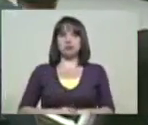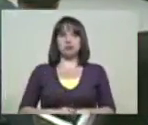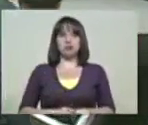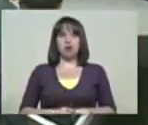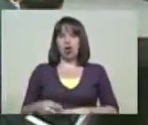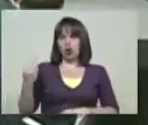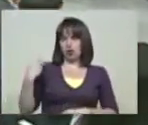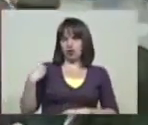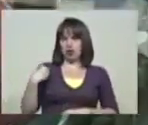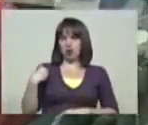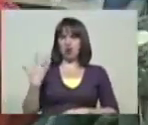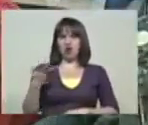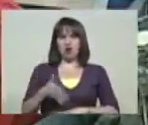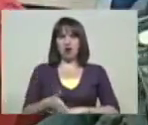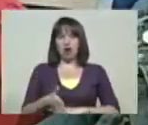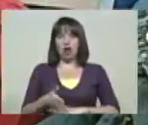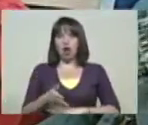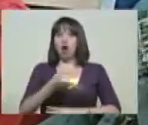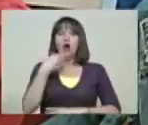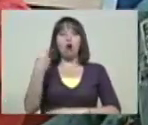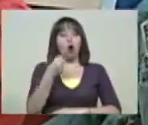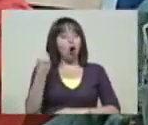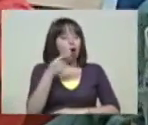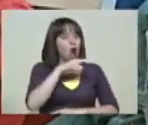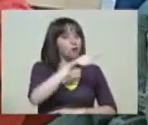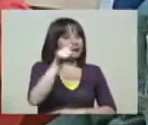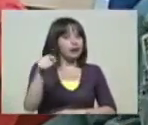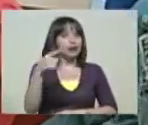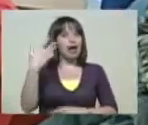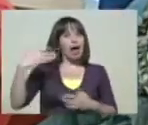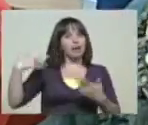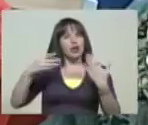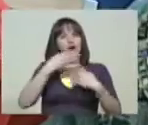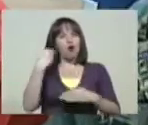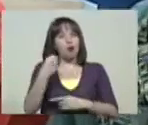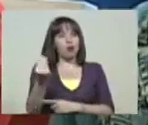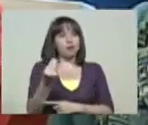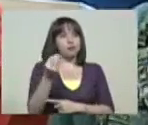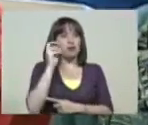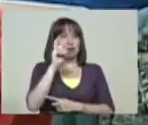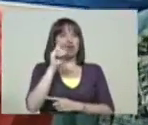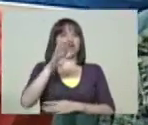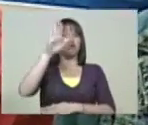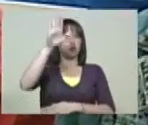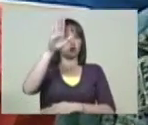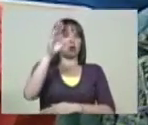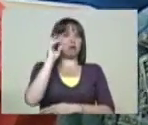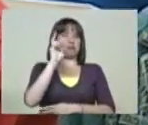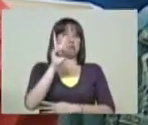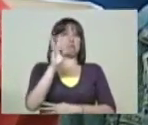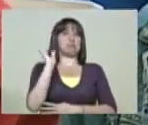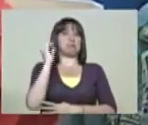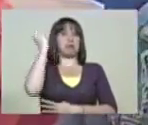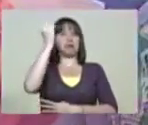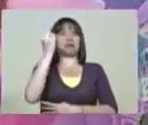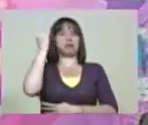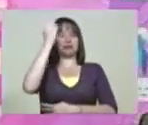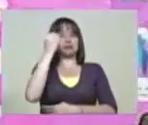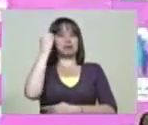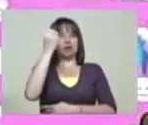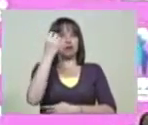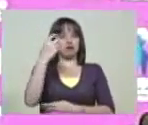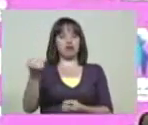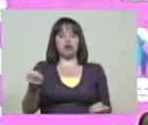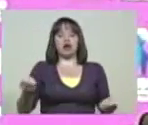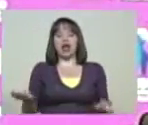nos dimos muchachos éramos unos muchachos como que viendo el futuro leyendo el futuro faltaba unos caracoles